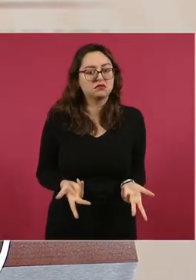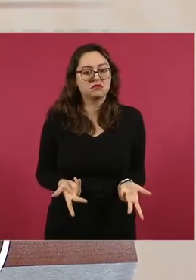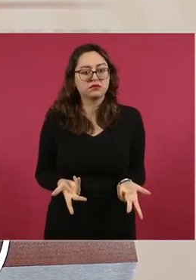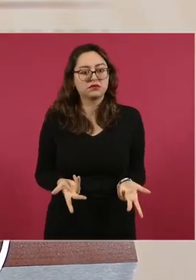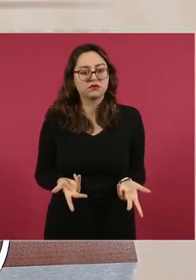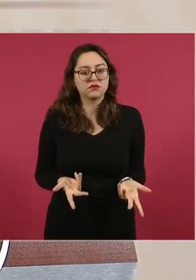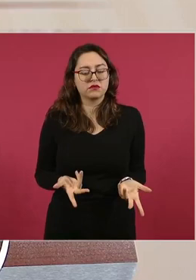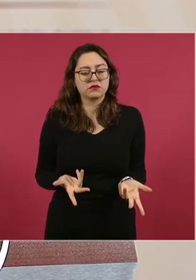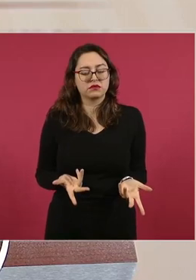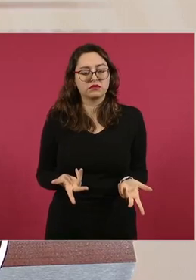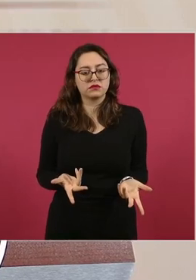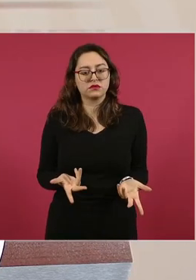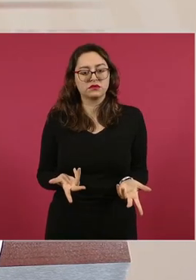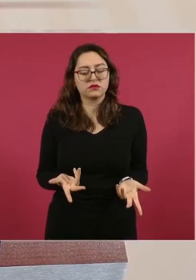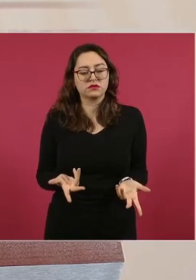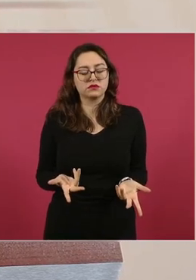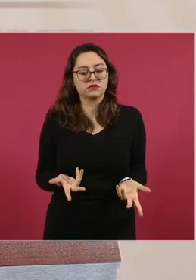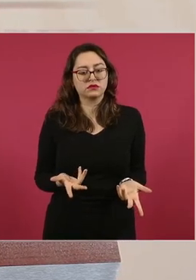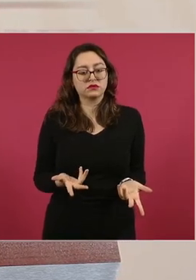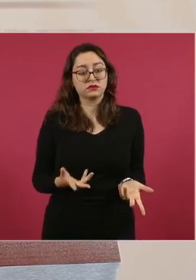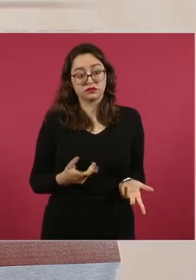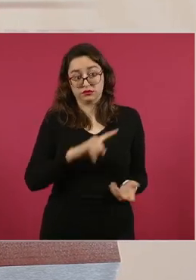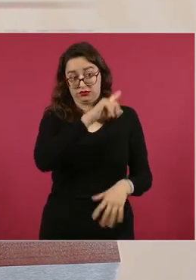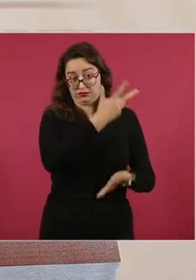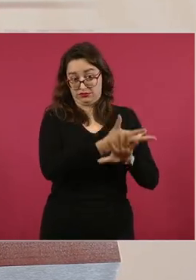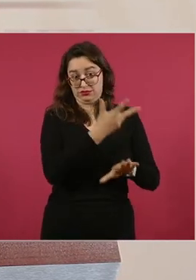por el extranjero,